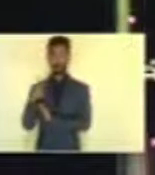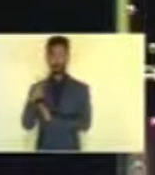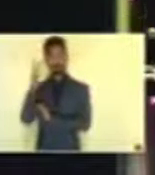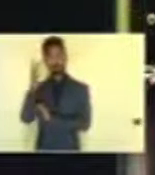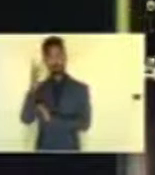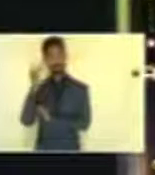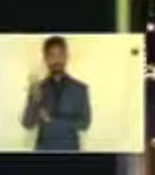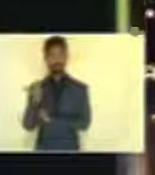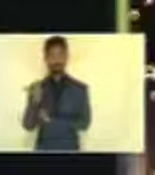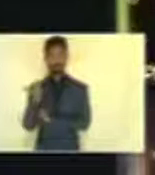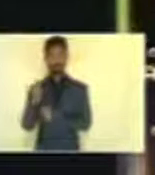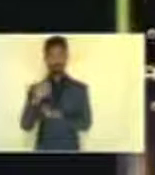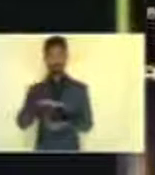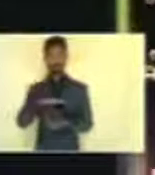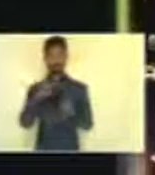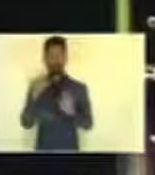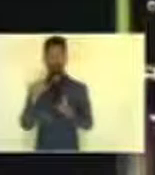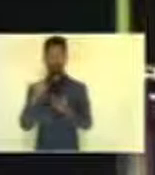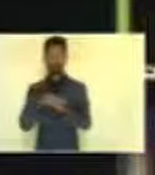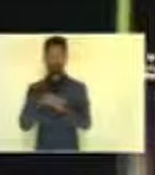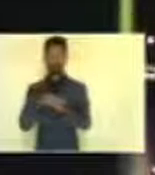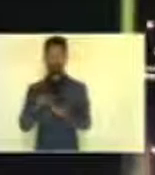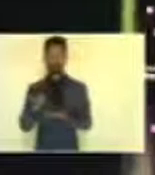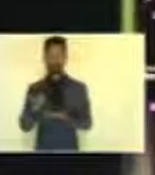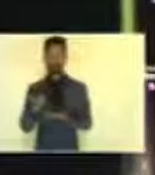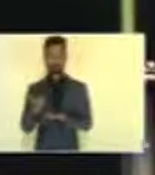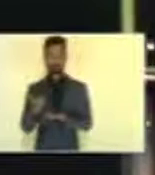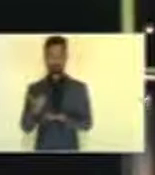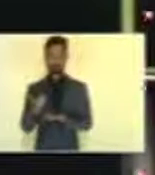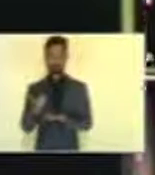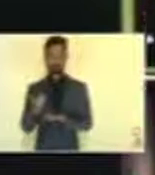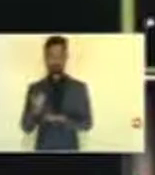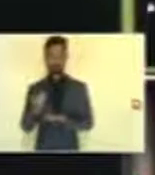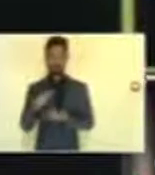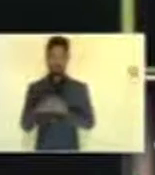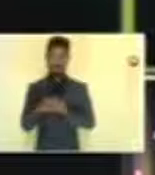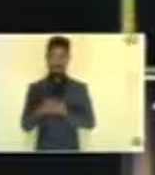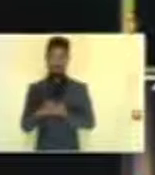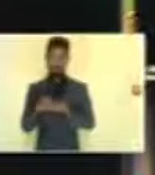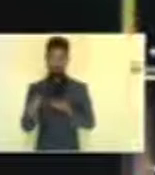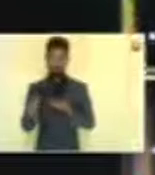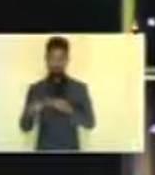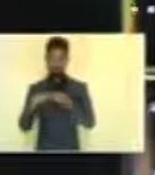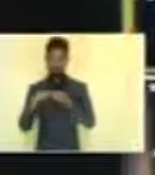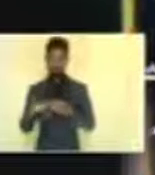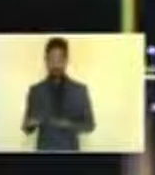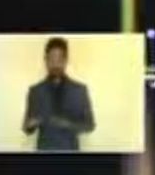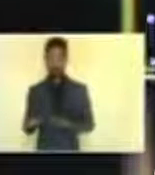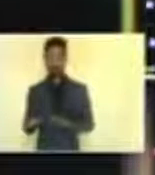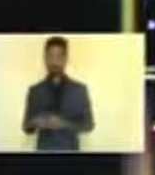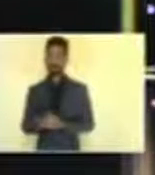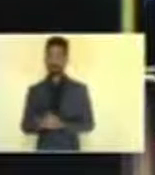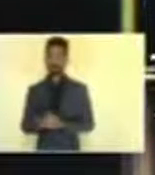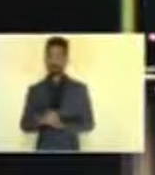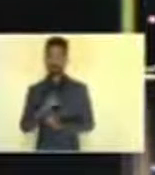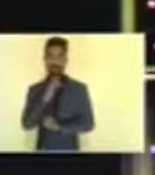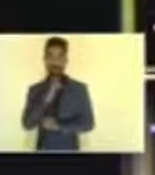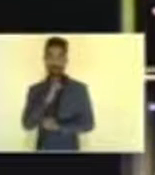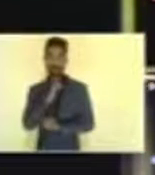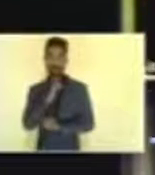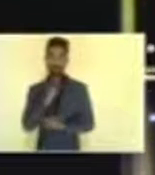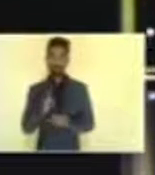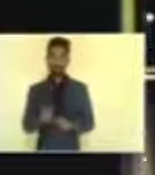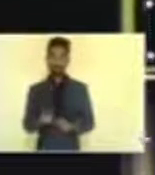crisis financiera muy grave y nosotros tenemos que recobrar un dinero que perdimos y que se robaron. Y yo me parece que la persona con